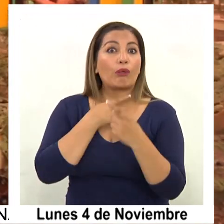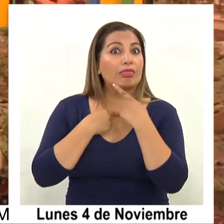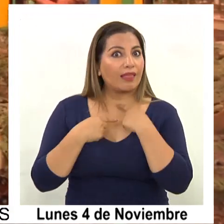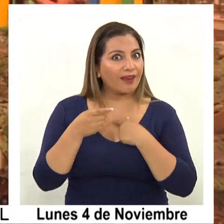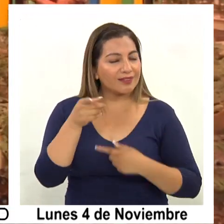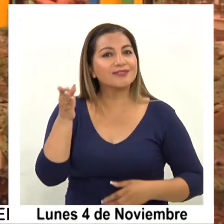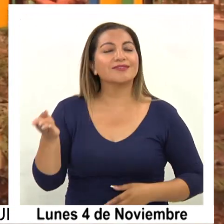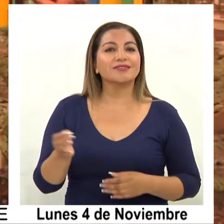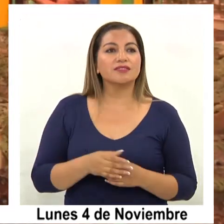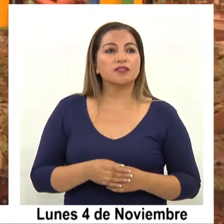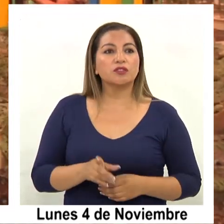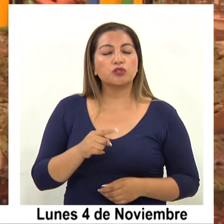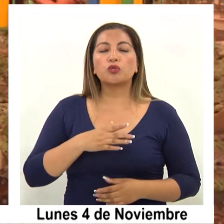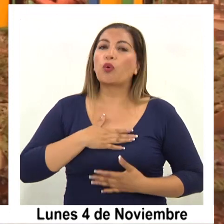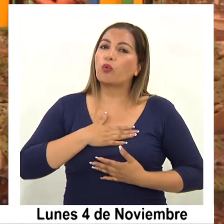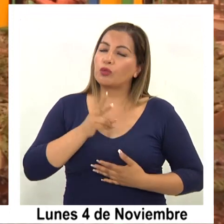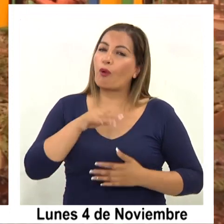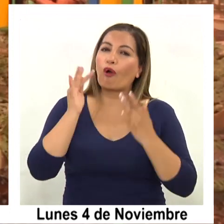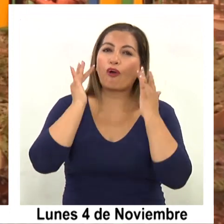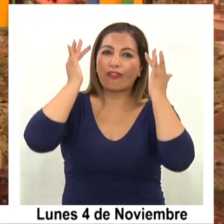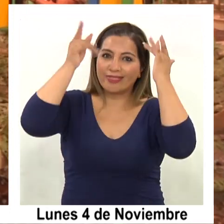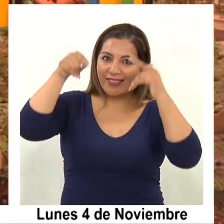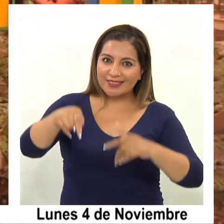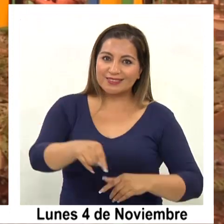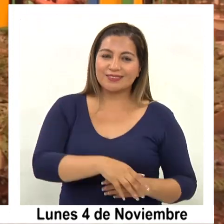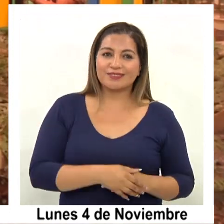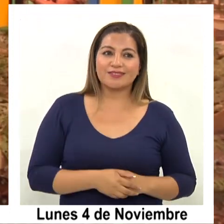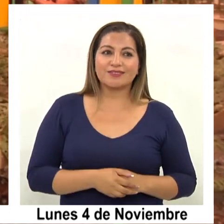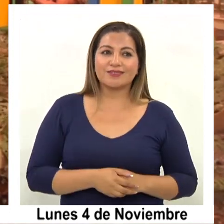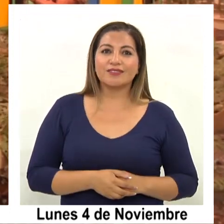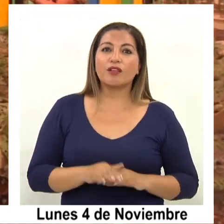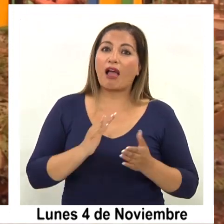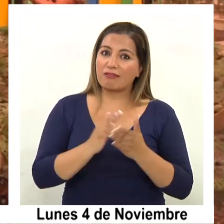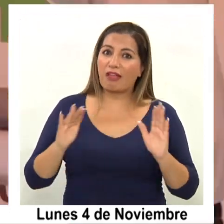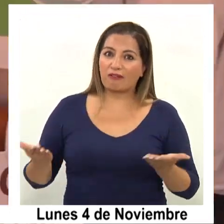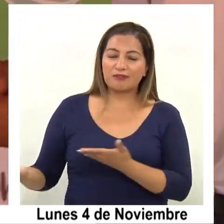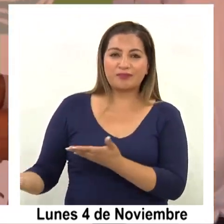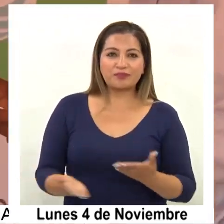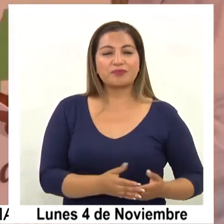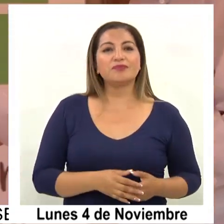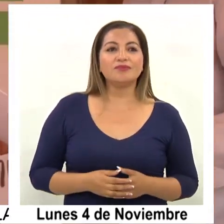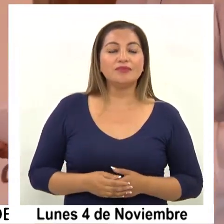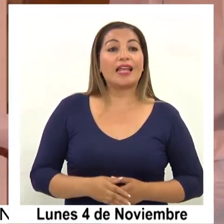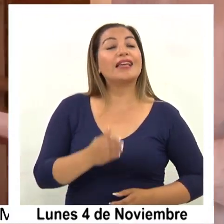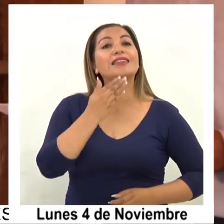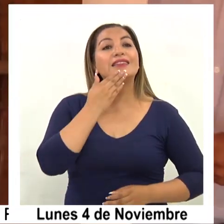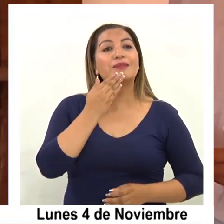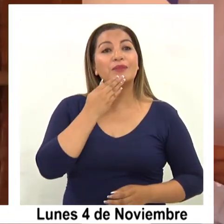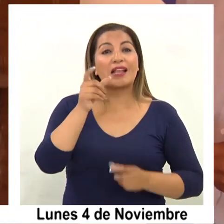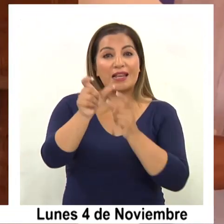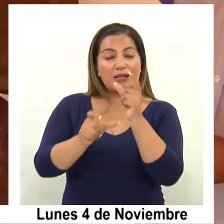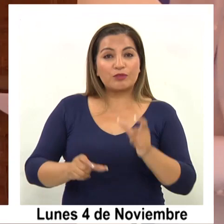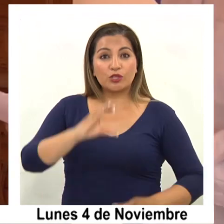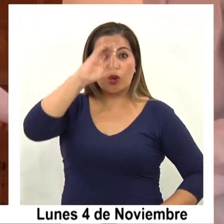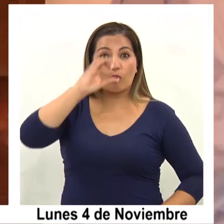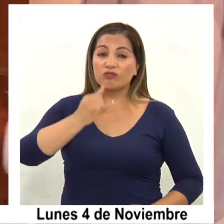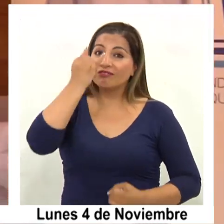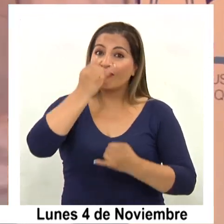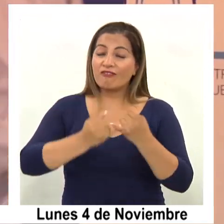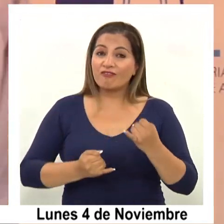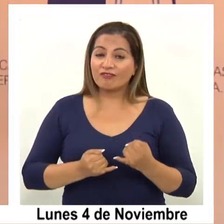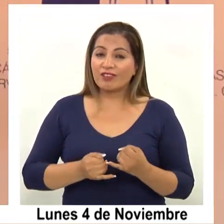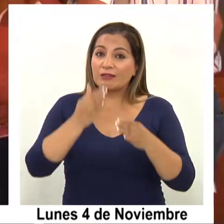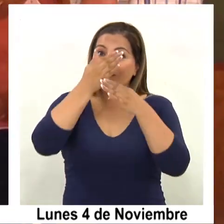interés y los parece. Así que estamos muy contentos con lo que hemos tenido hasta el momento. Además de quienes terminaron el curso de